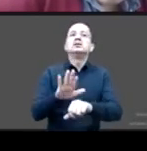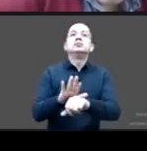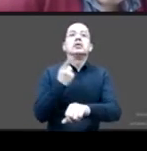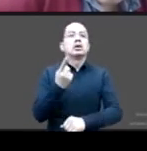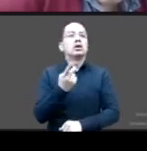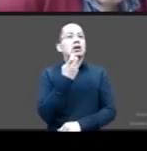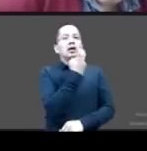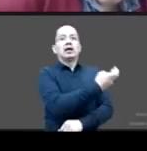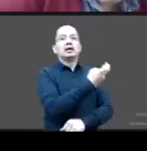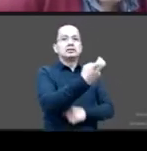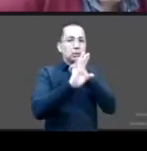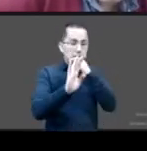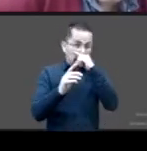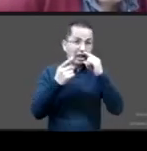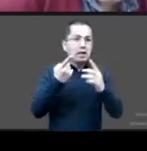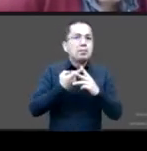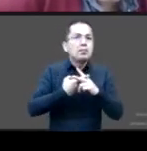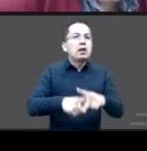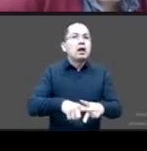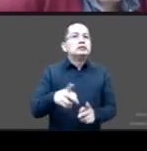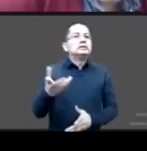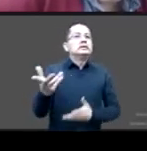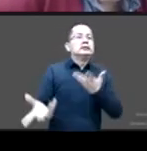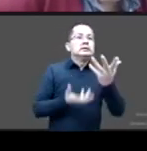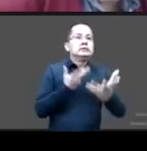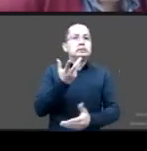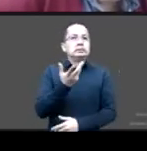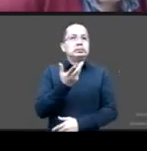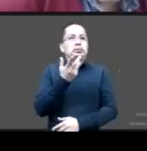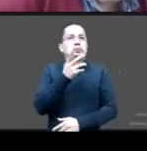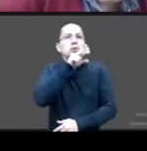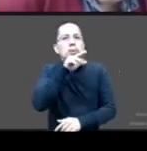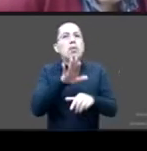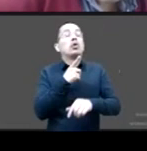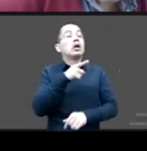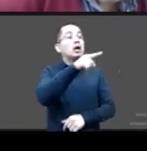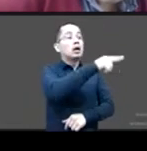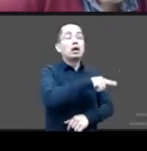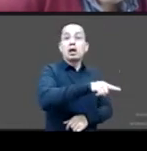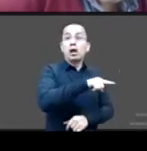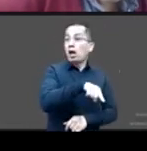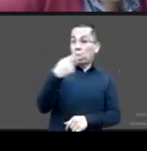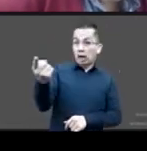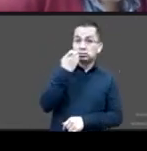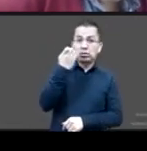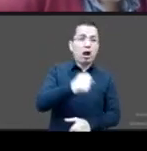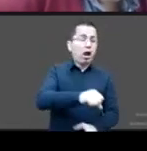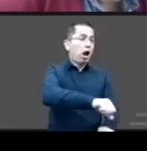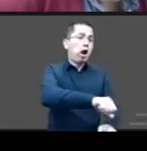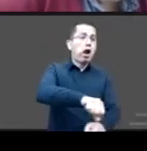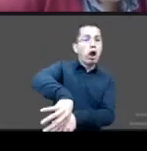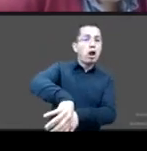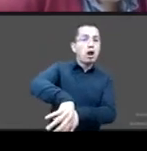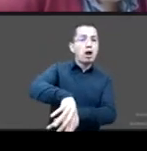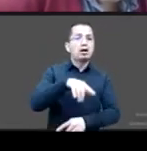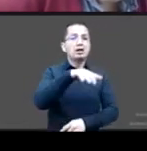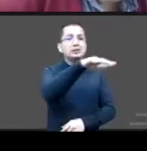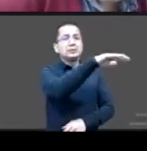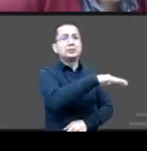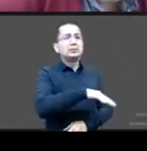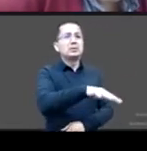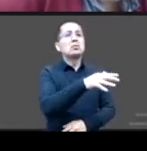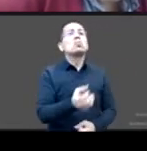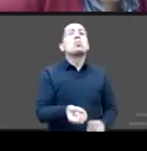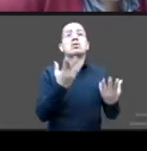se hace preocupante el abandono en las escuelas y entonces esto significa el 37% de